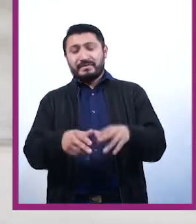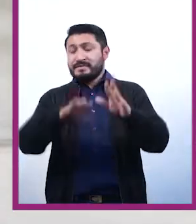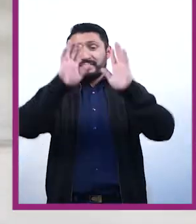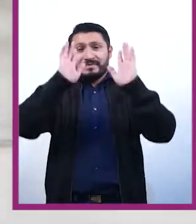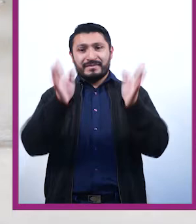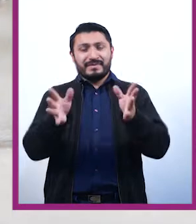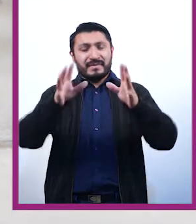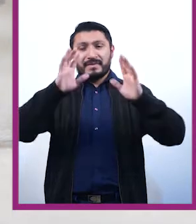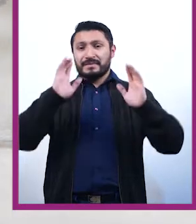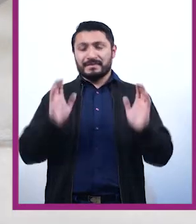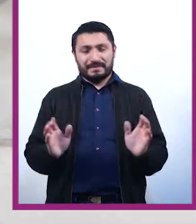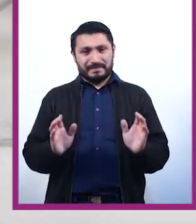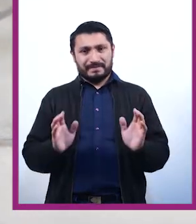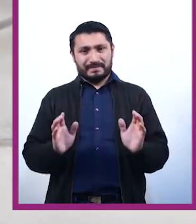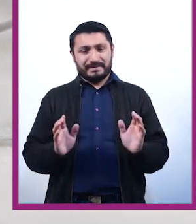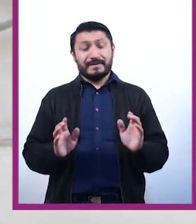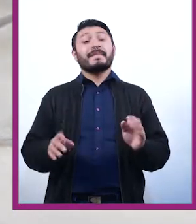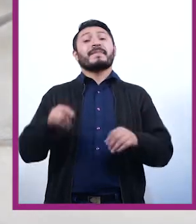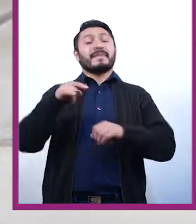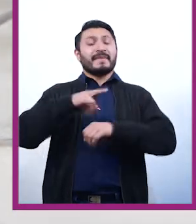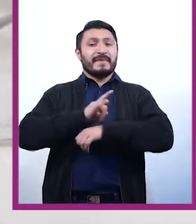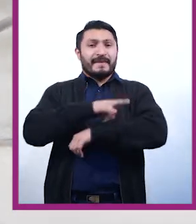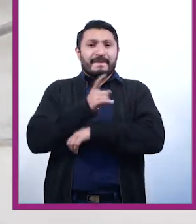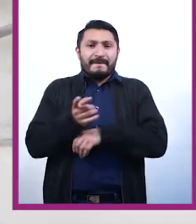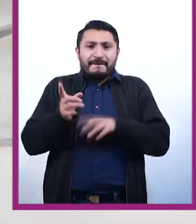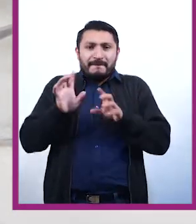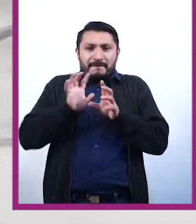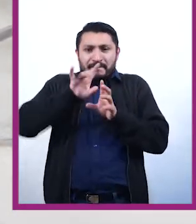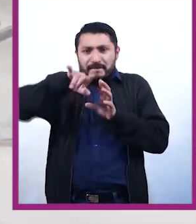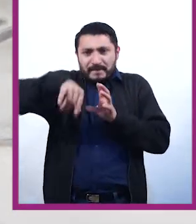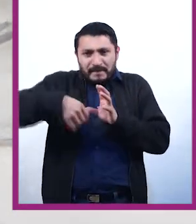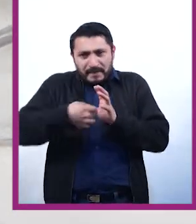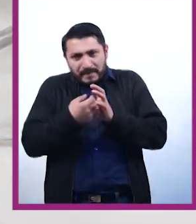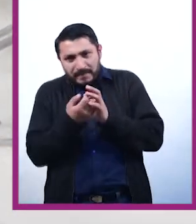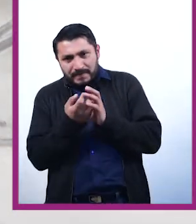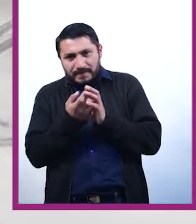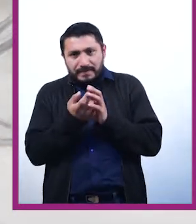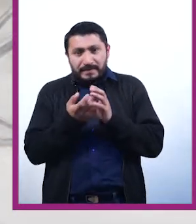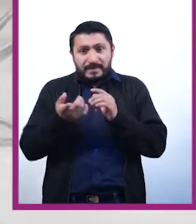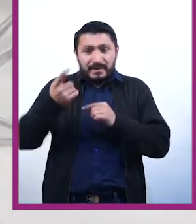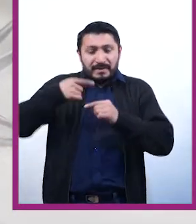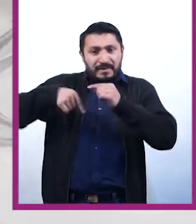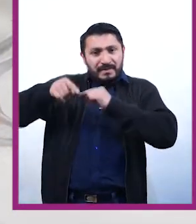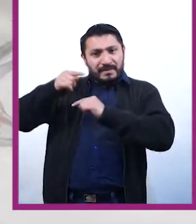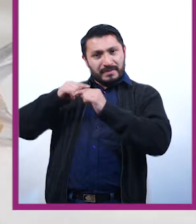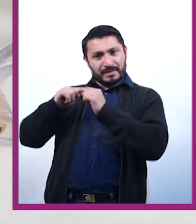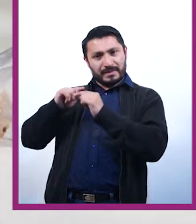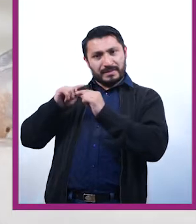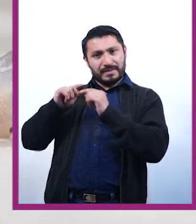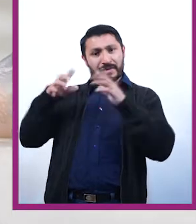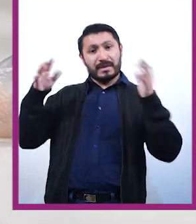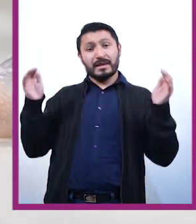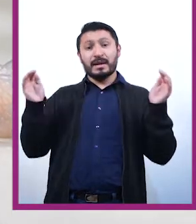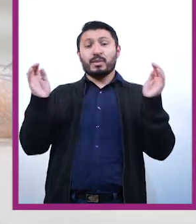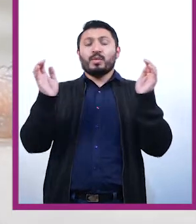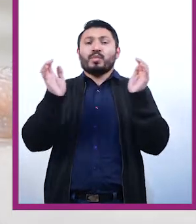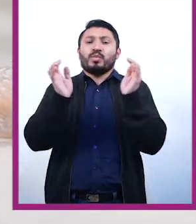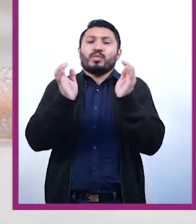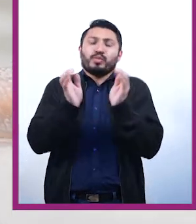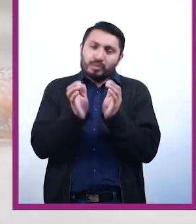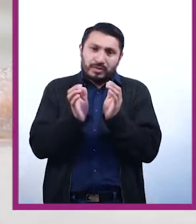que, llegando a un punto, deja de crecer y el animal se enrosca para iniciar el proceso contrario, el